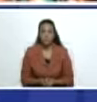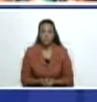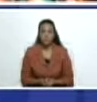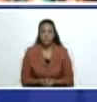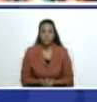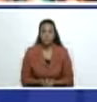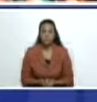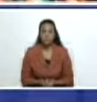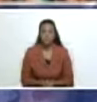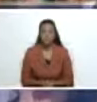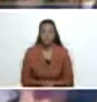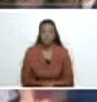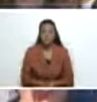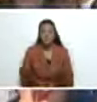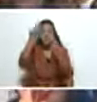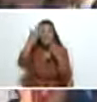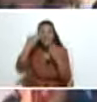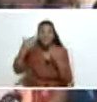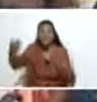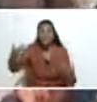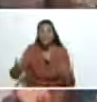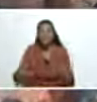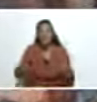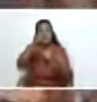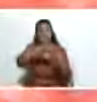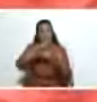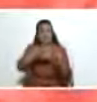Saludo el Táchira para el mundo.